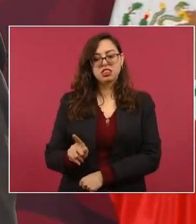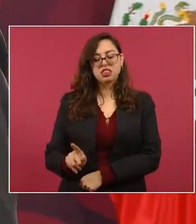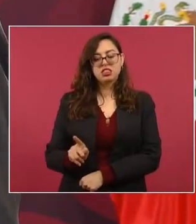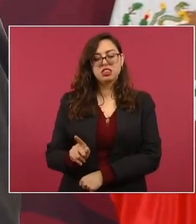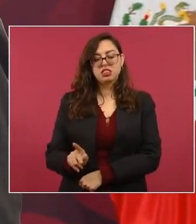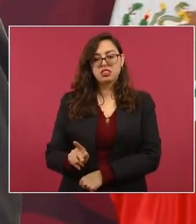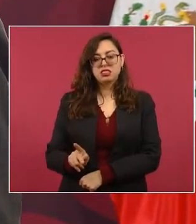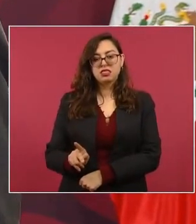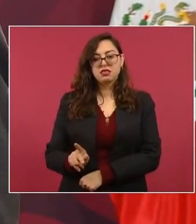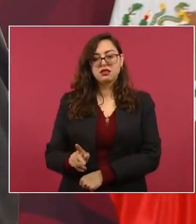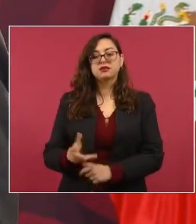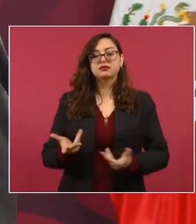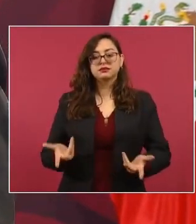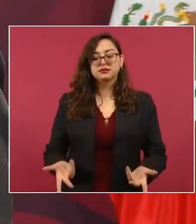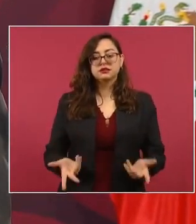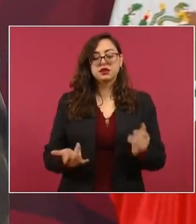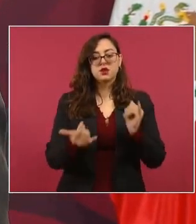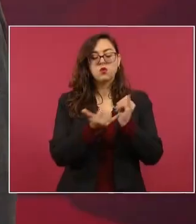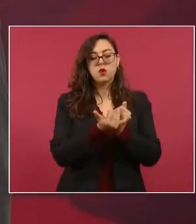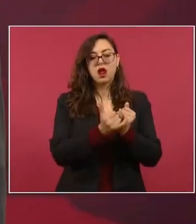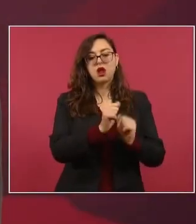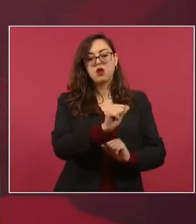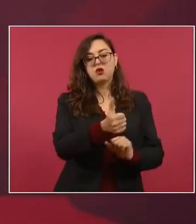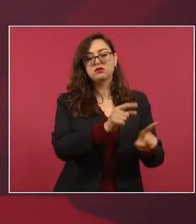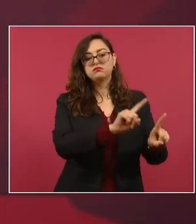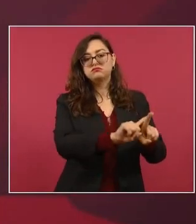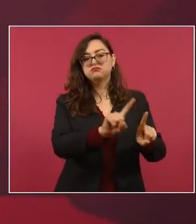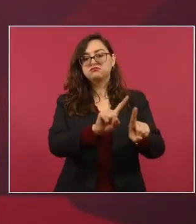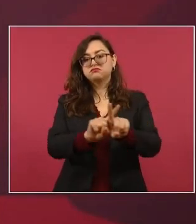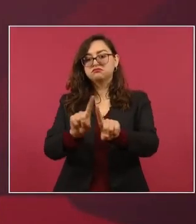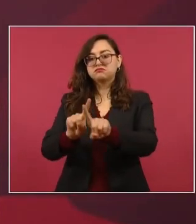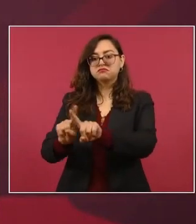y así otras causas.